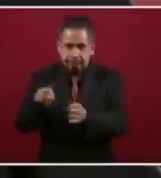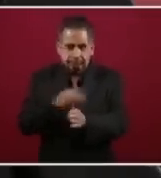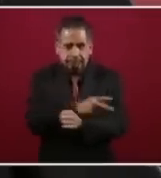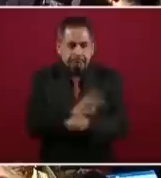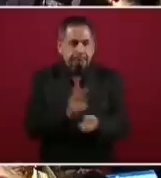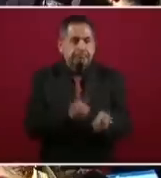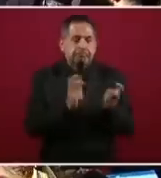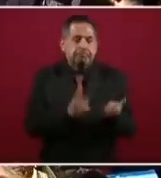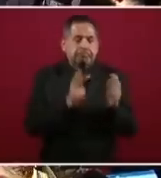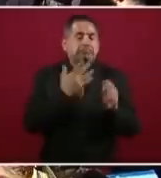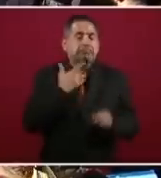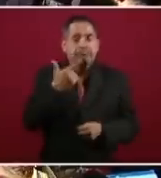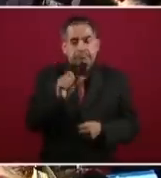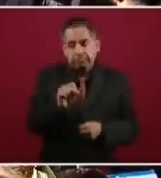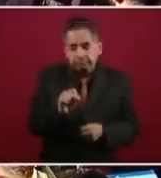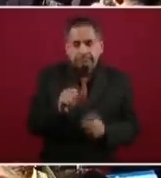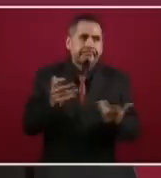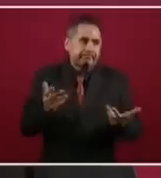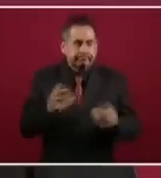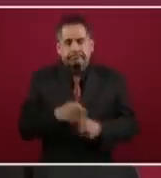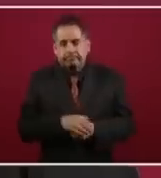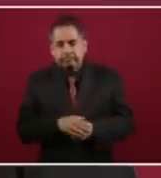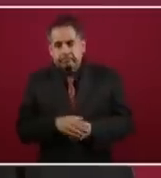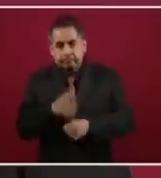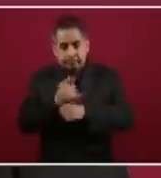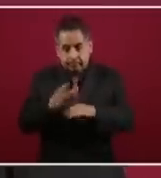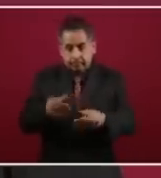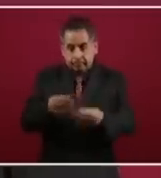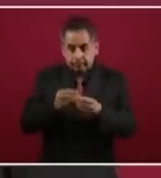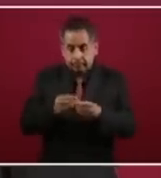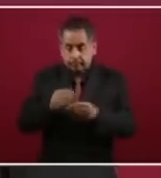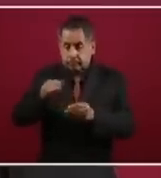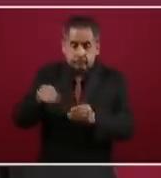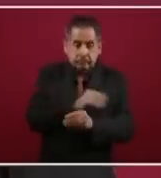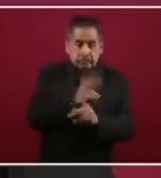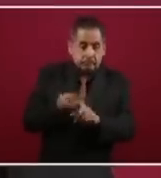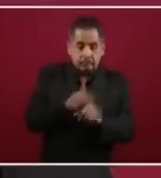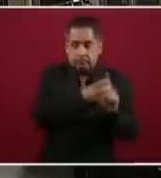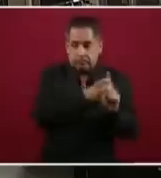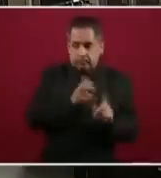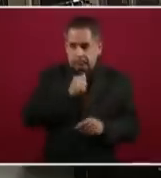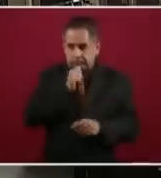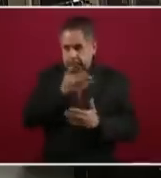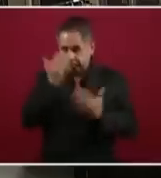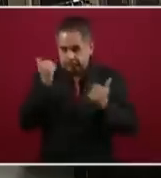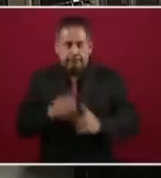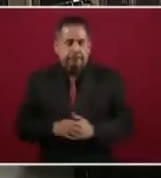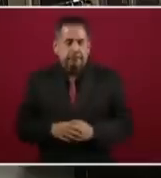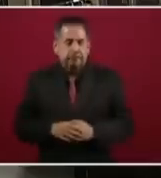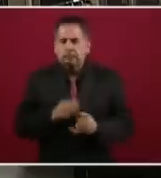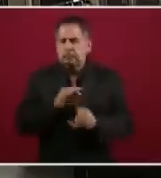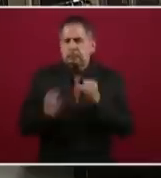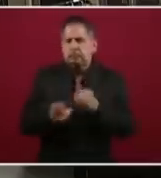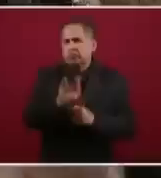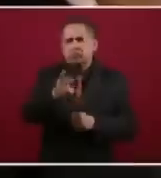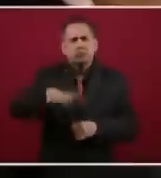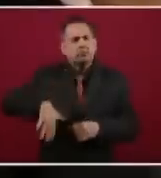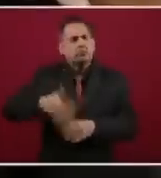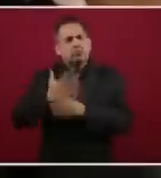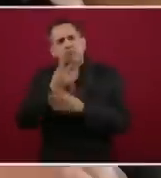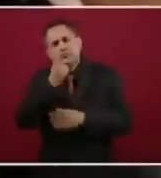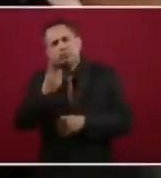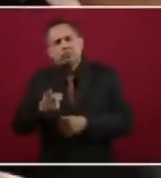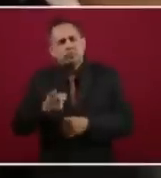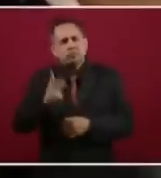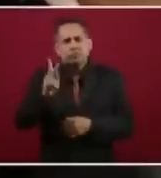pero no tengo información de que sea al secuestro. Y finalmente preguntarle, presidente, usted ha dicho que el Poder Judicial